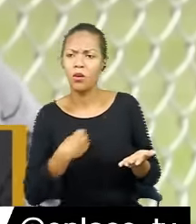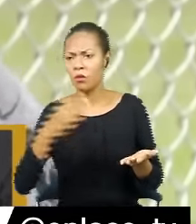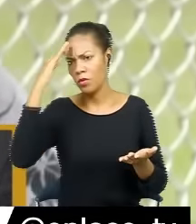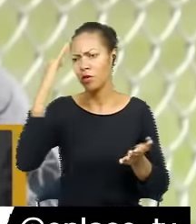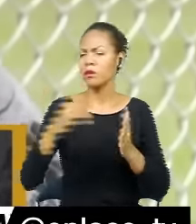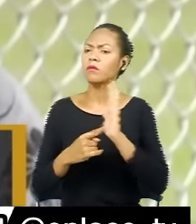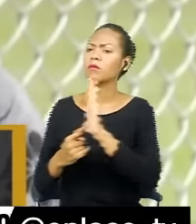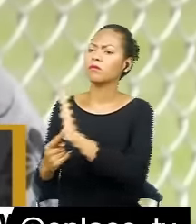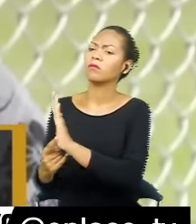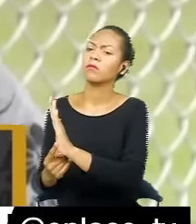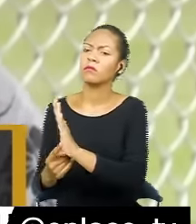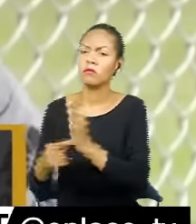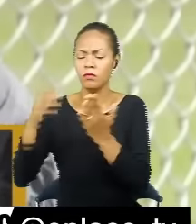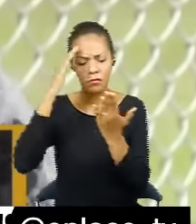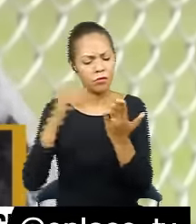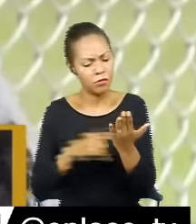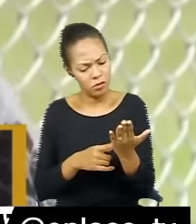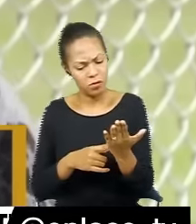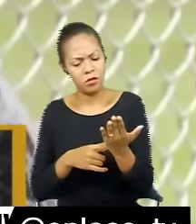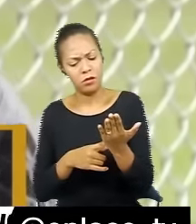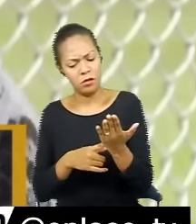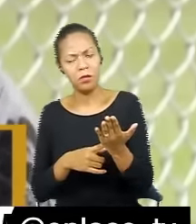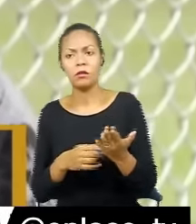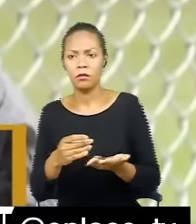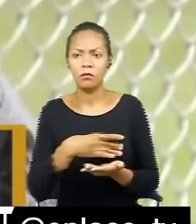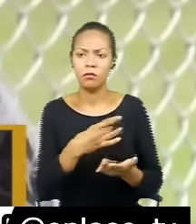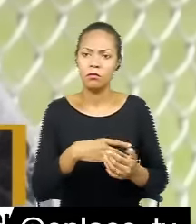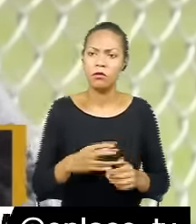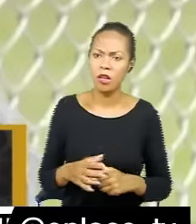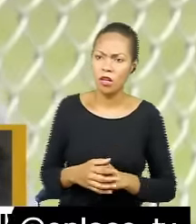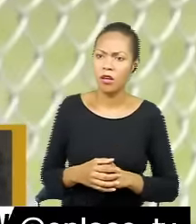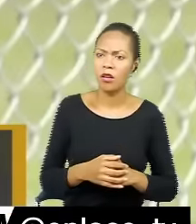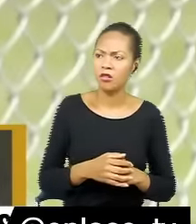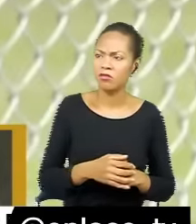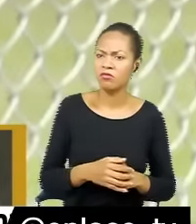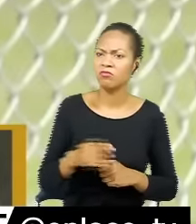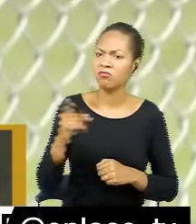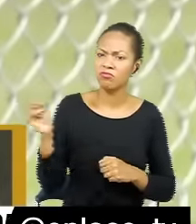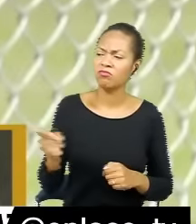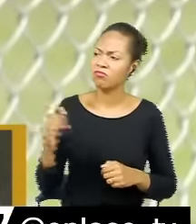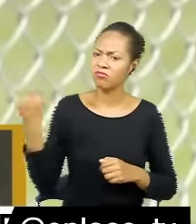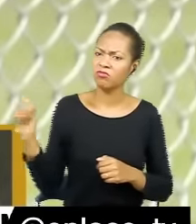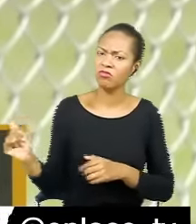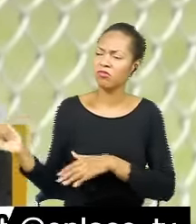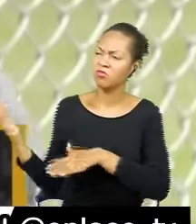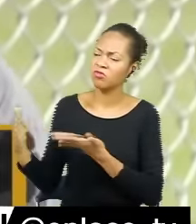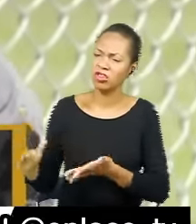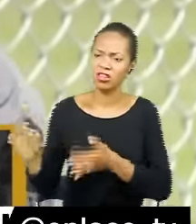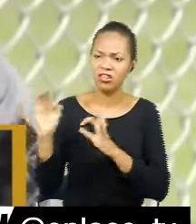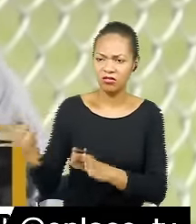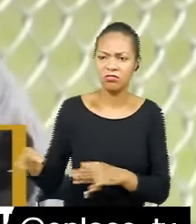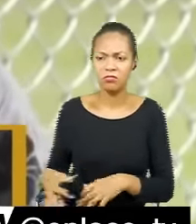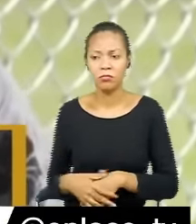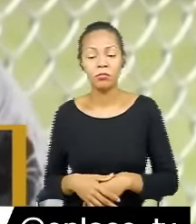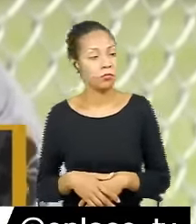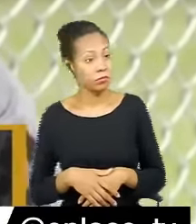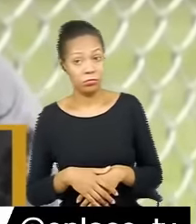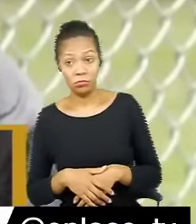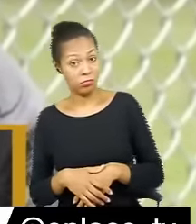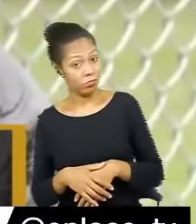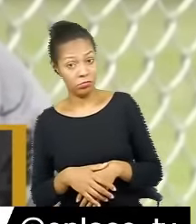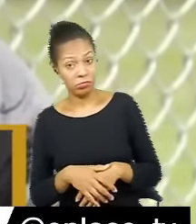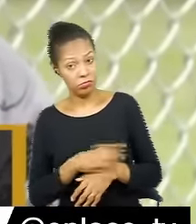de policía del centro, el sargento López, que me llegaban de toda edad diciéndome que ya me habían aniquilado. Bueno, y precisamente hay un consejo de seguridad. ¿Qué se busca analizar